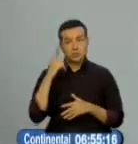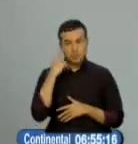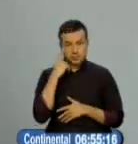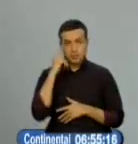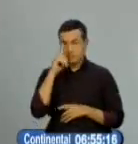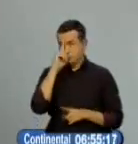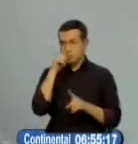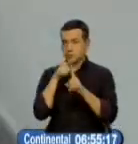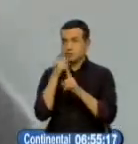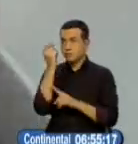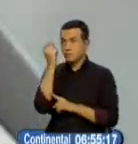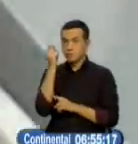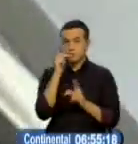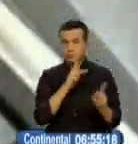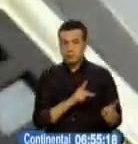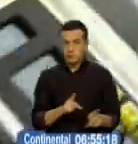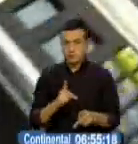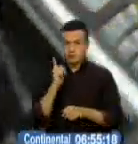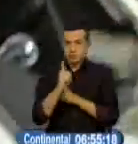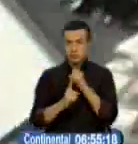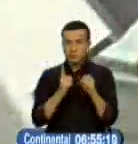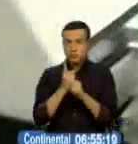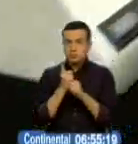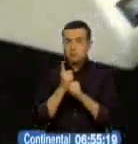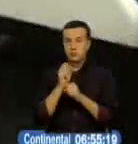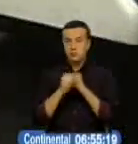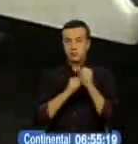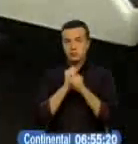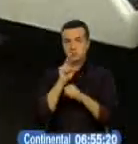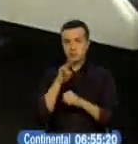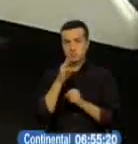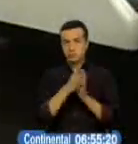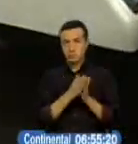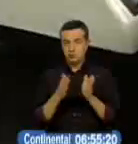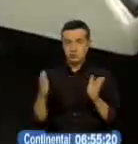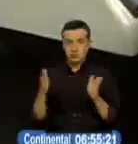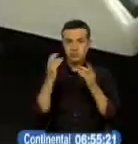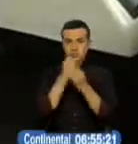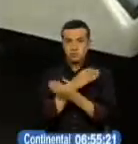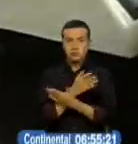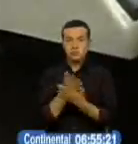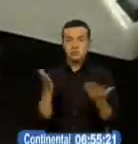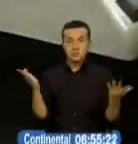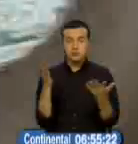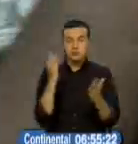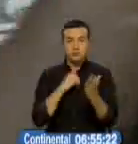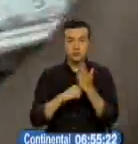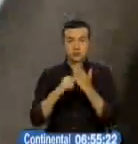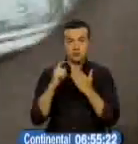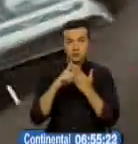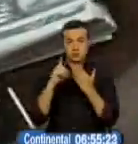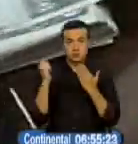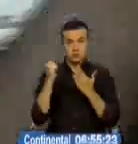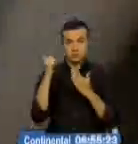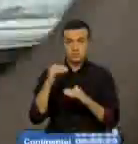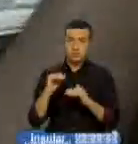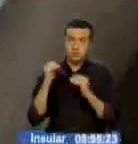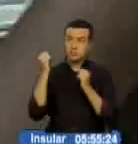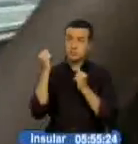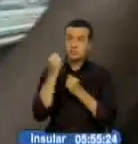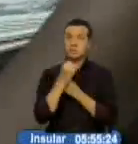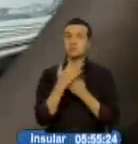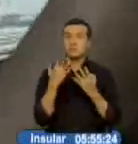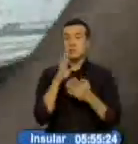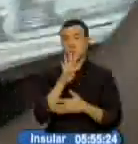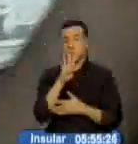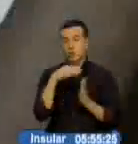el financiamiento del Plan Anual de Inversiones correspondiente al 2017. Según información de la cartera de Estado, los bonos soberanos alcanzaron una